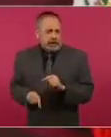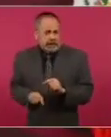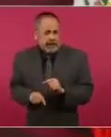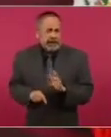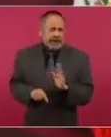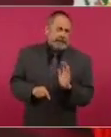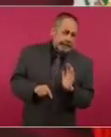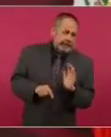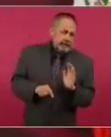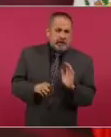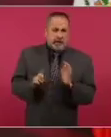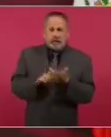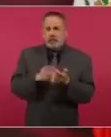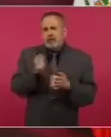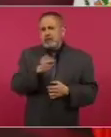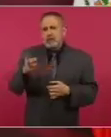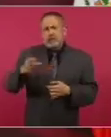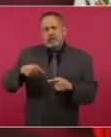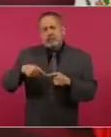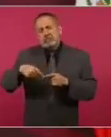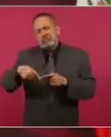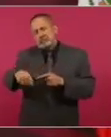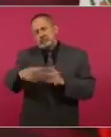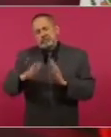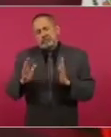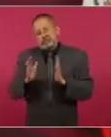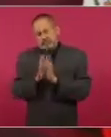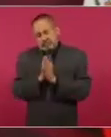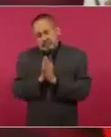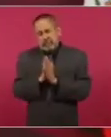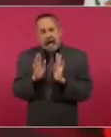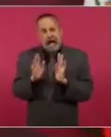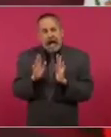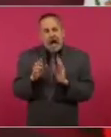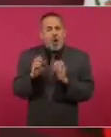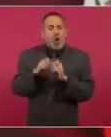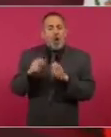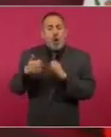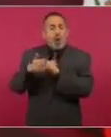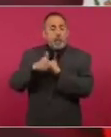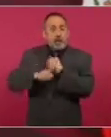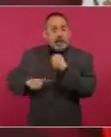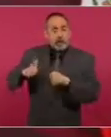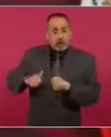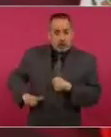de enfermedades terminales, cuando hacen operaciones